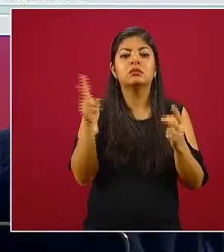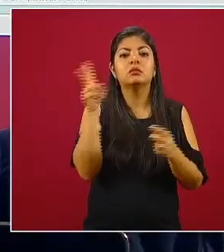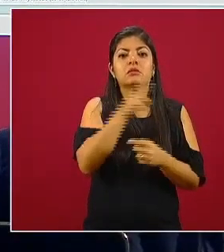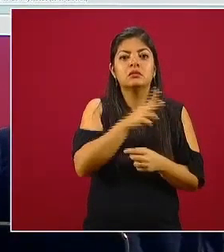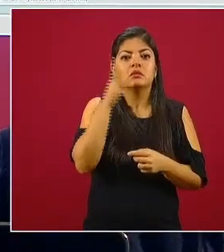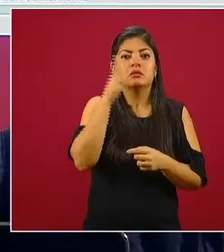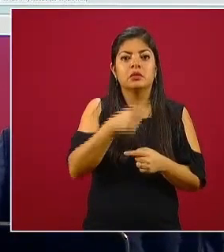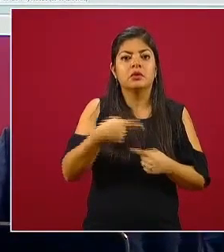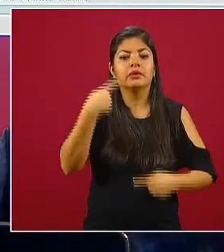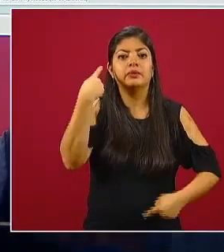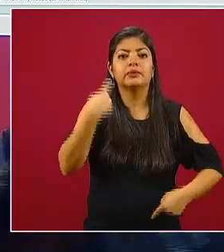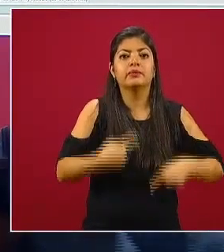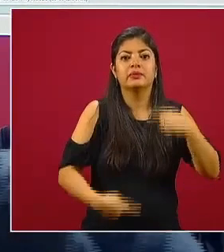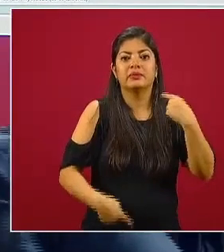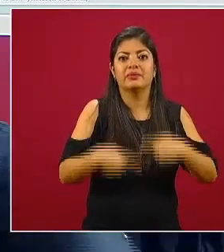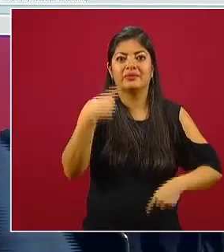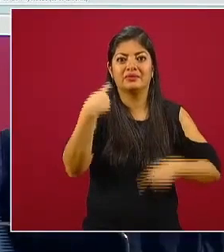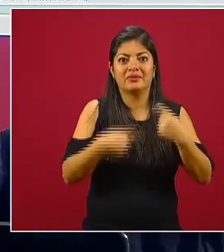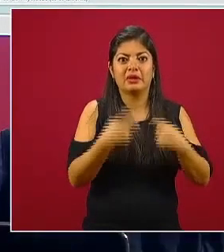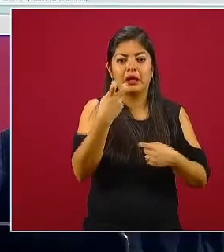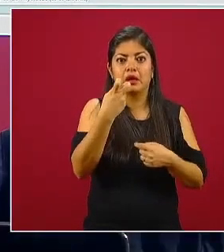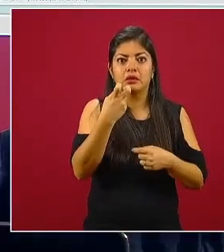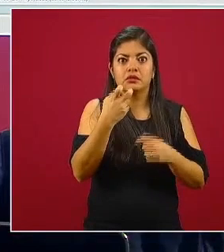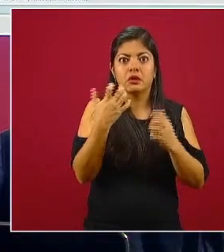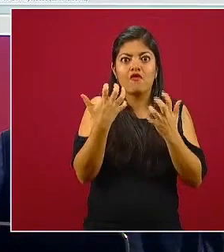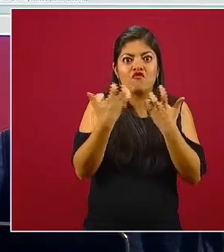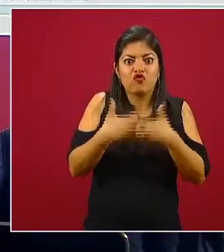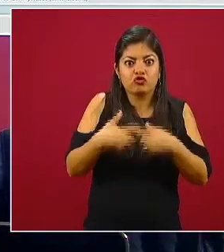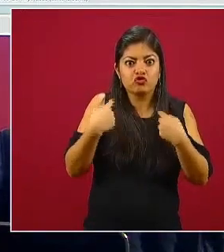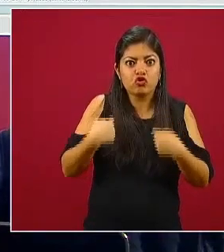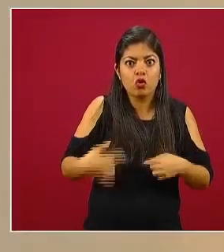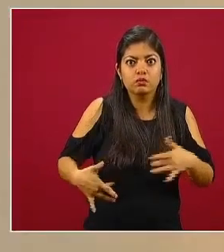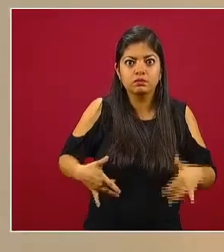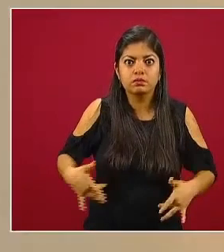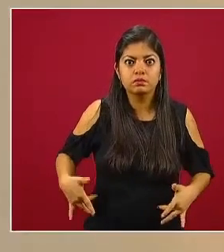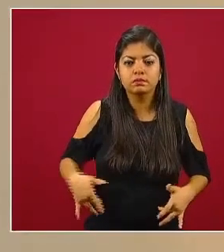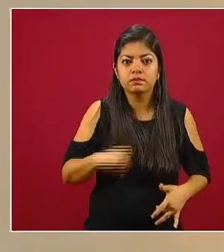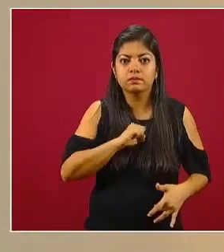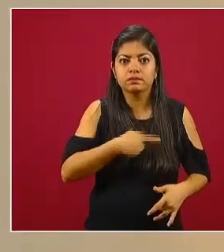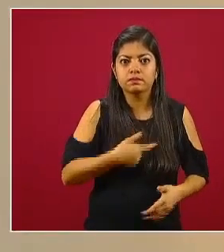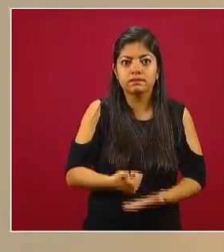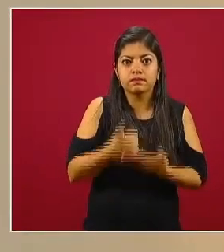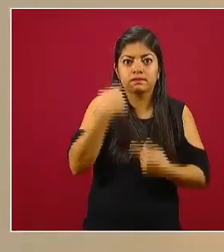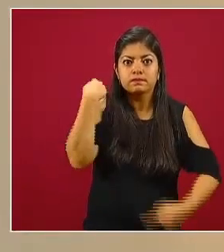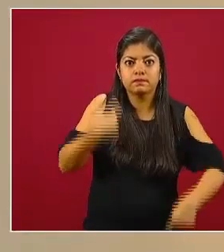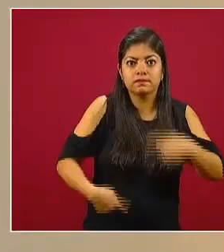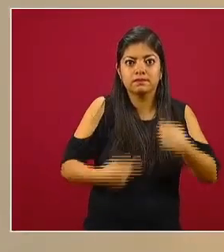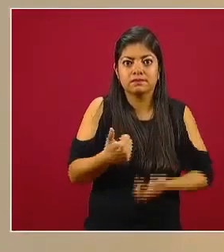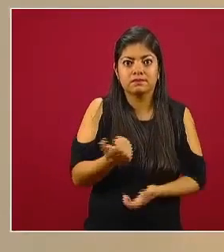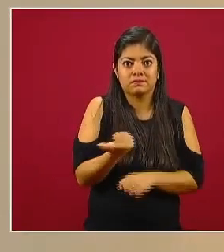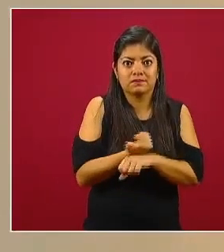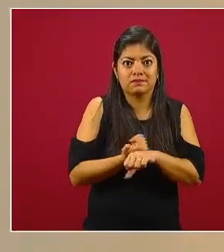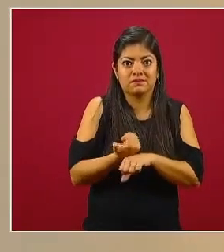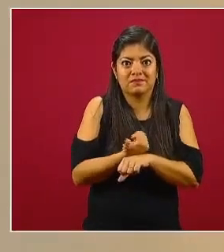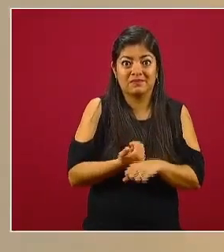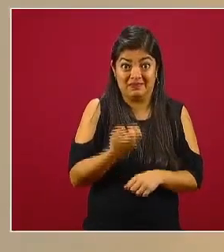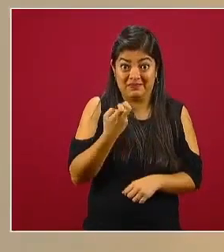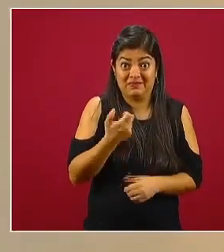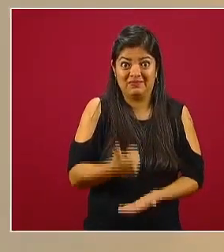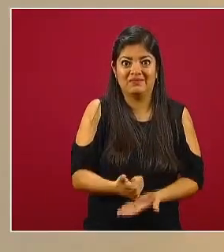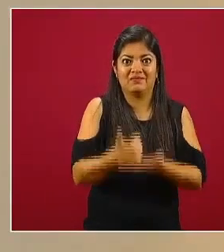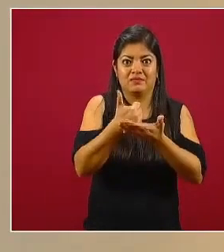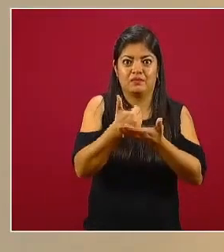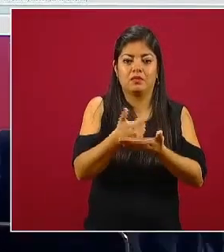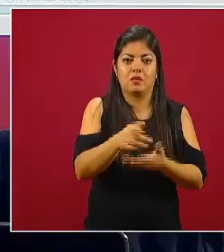algunos casos que no haya ese deterioro de la función de órganos críticos y eso puede aumentar